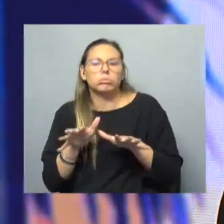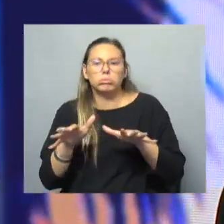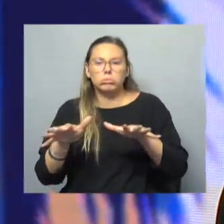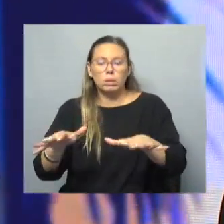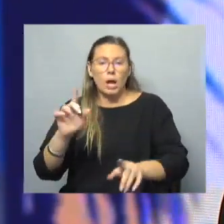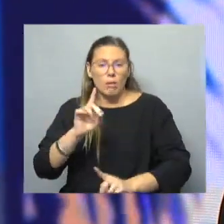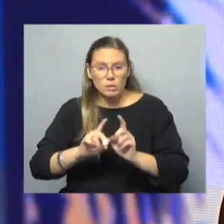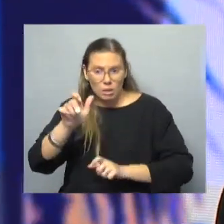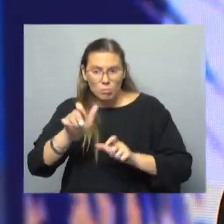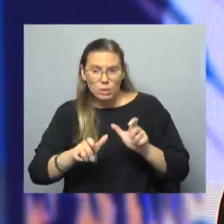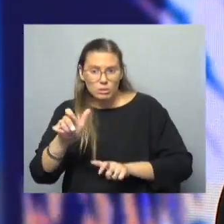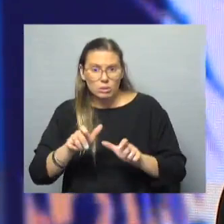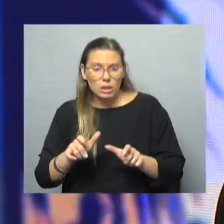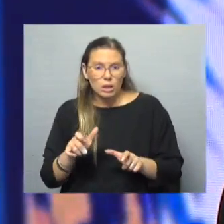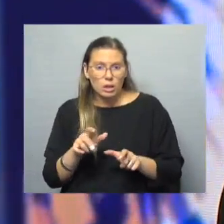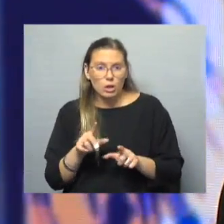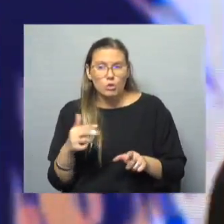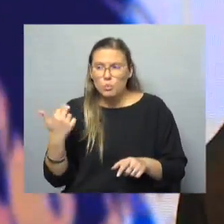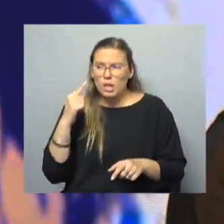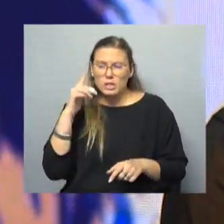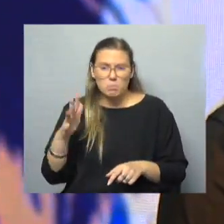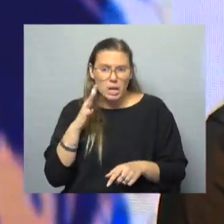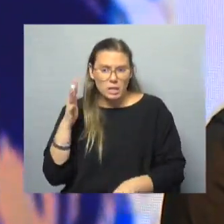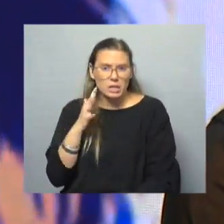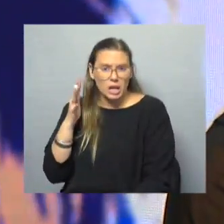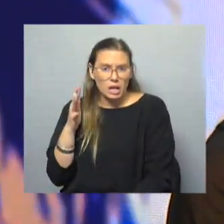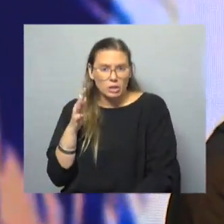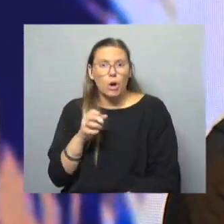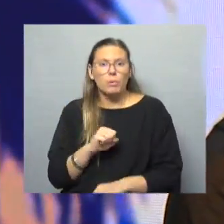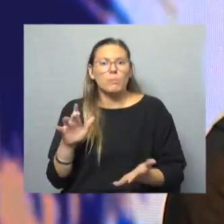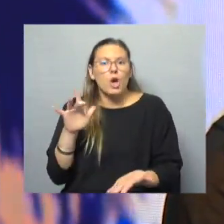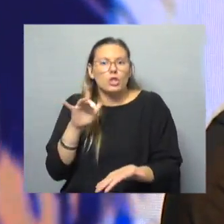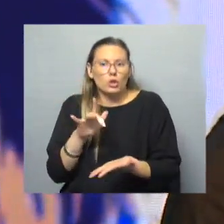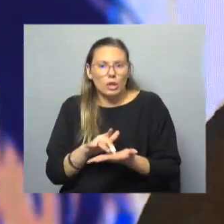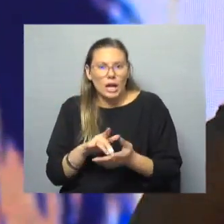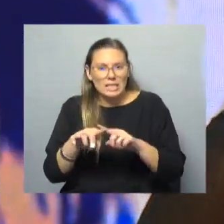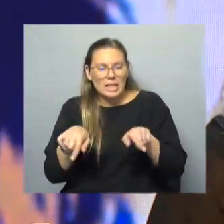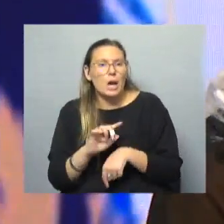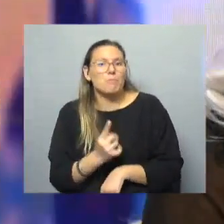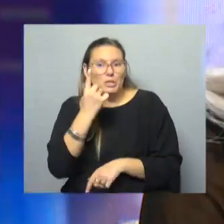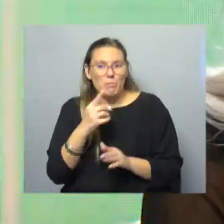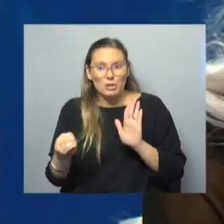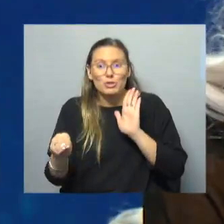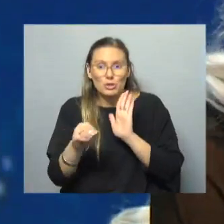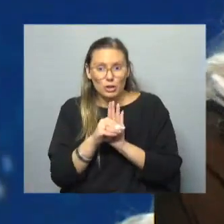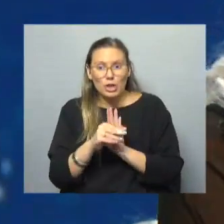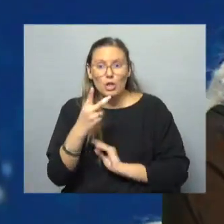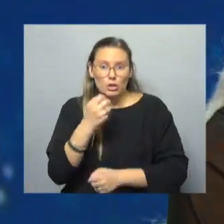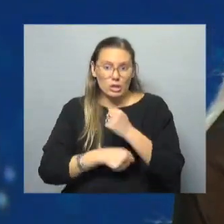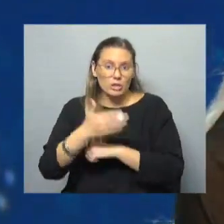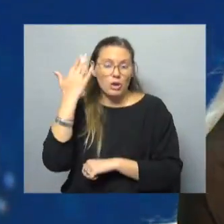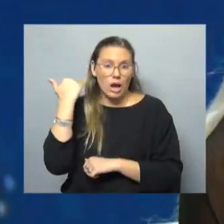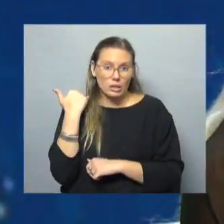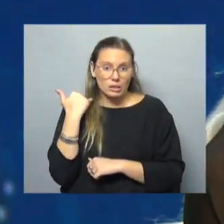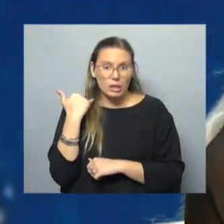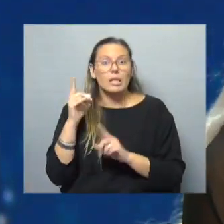muchas veces las personas nunca pensaron, por ejemplo, capaz que pisar la sala principal del Solís, que hemos hecho 2 años anteriores,